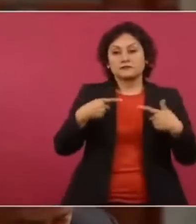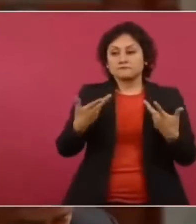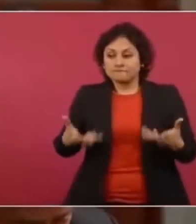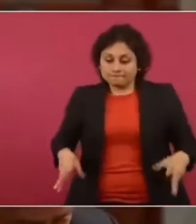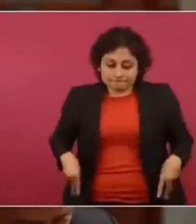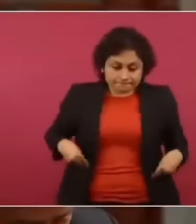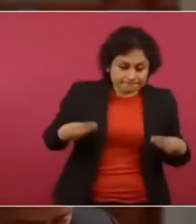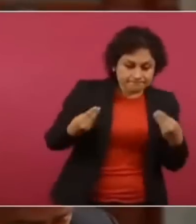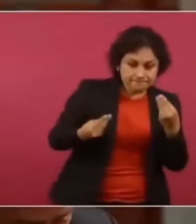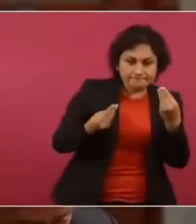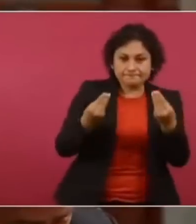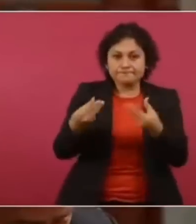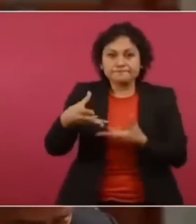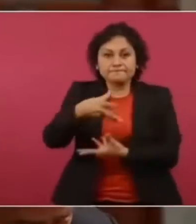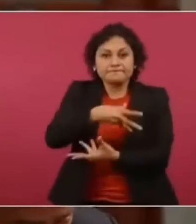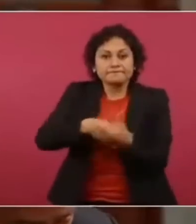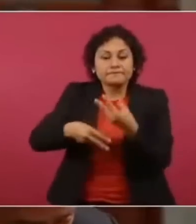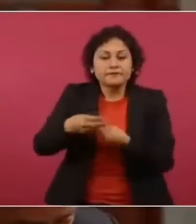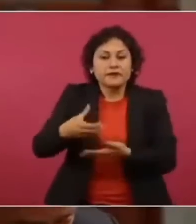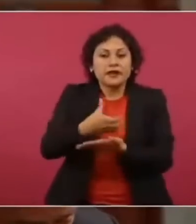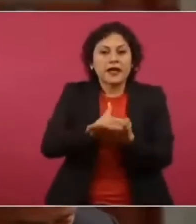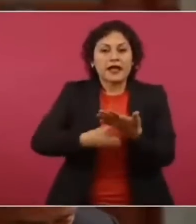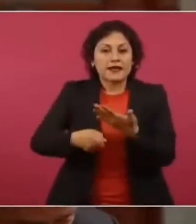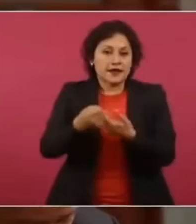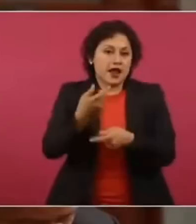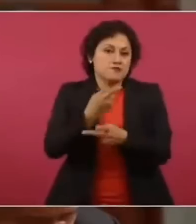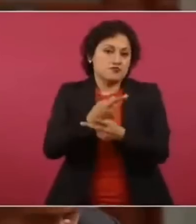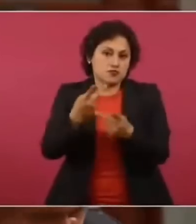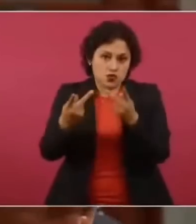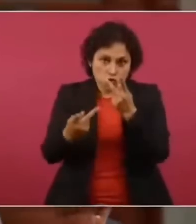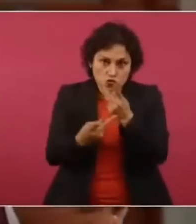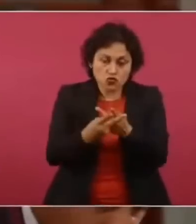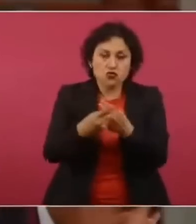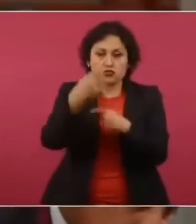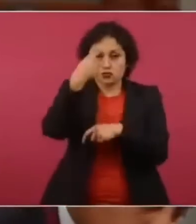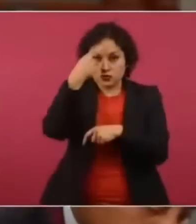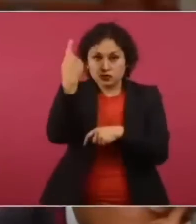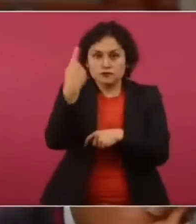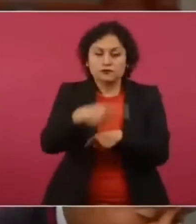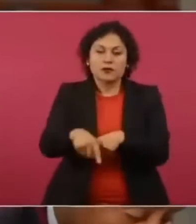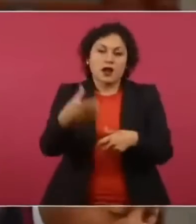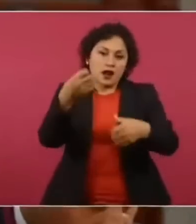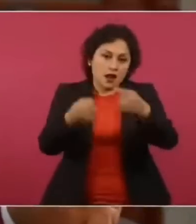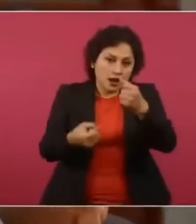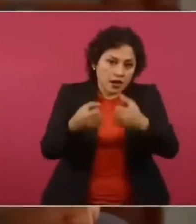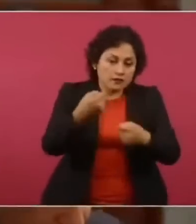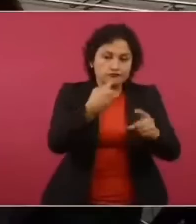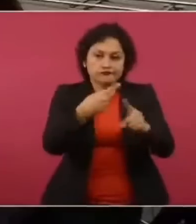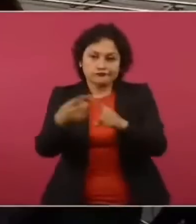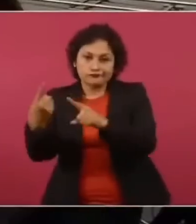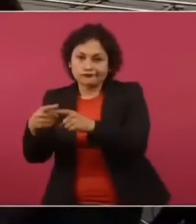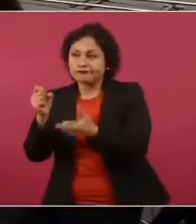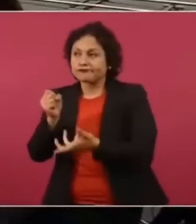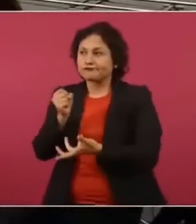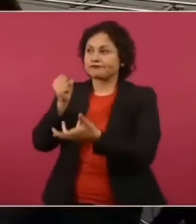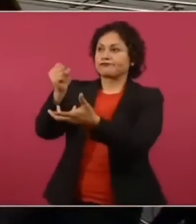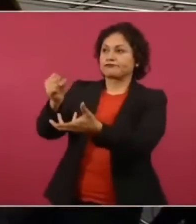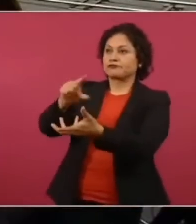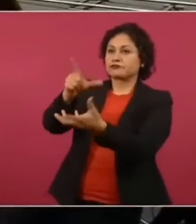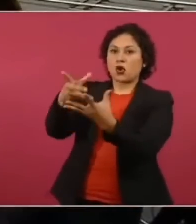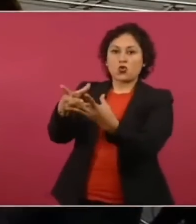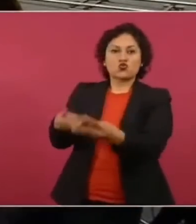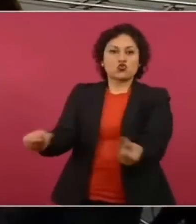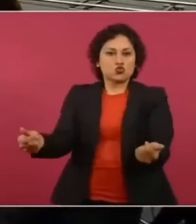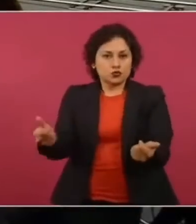en estos supuestos proyectos de exportación de productos agropecuarios y no vuelven a ver su dinero. Lo grave de este